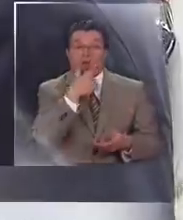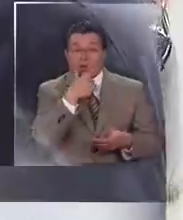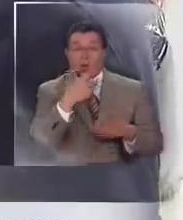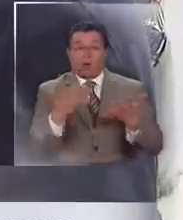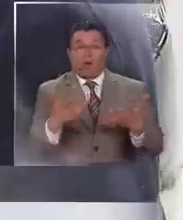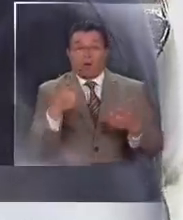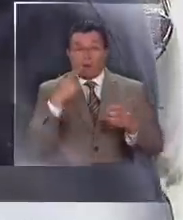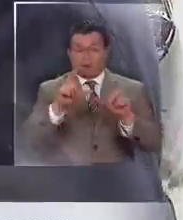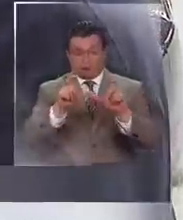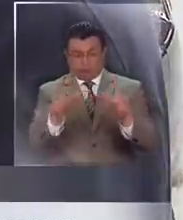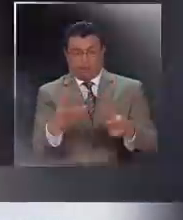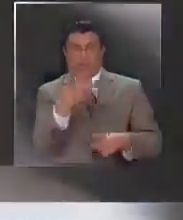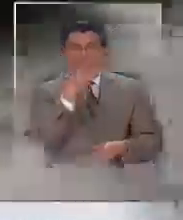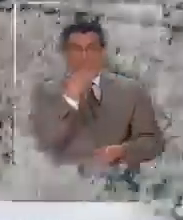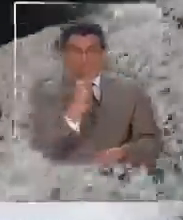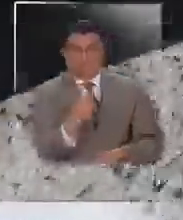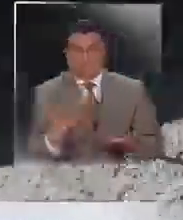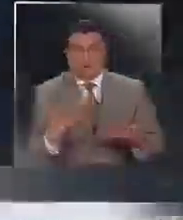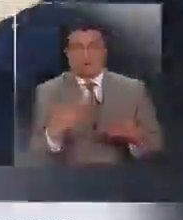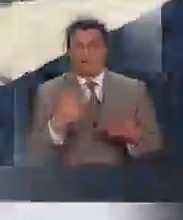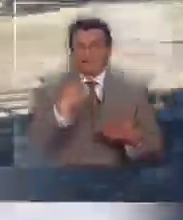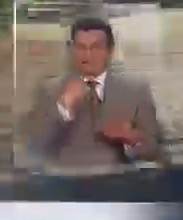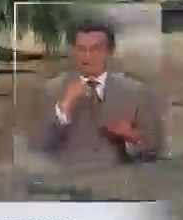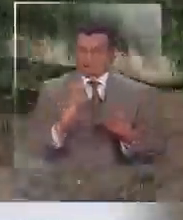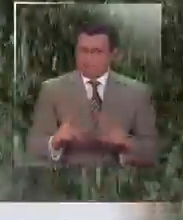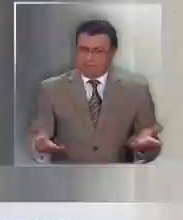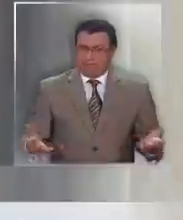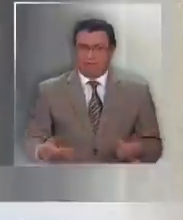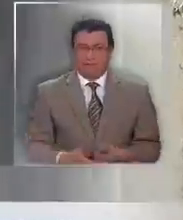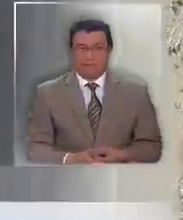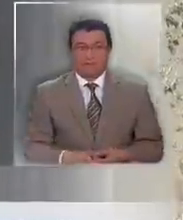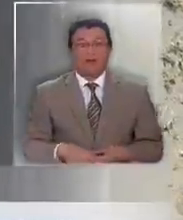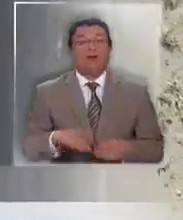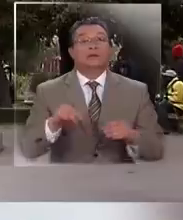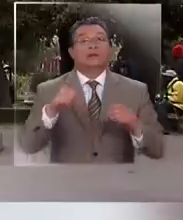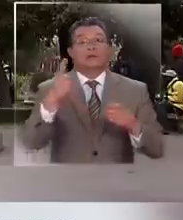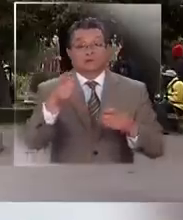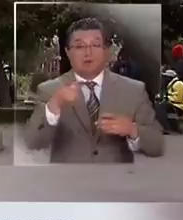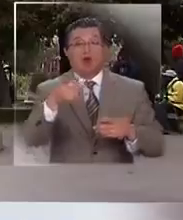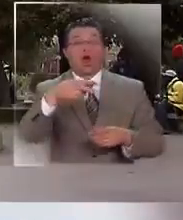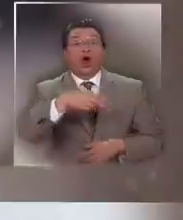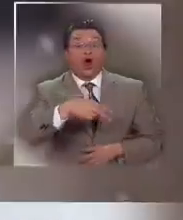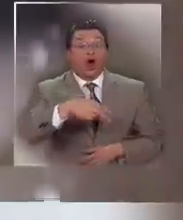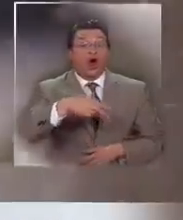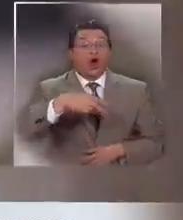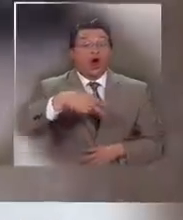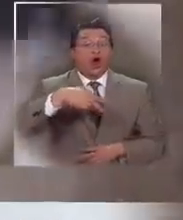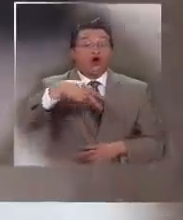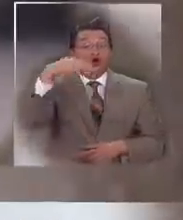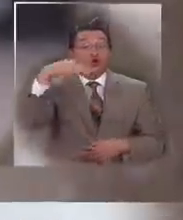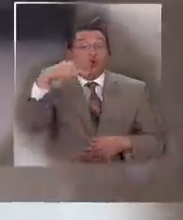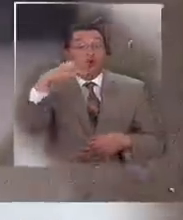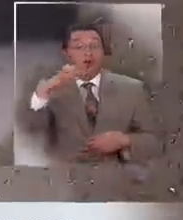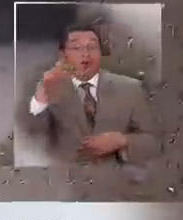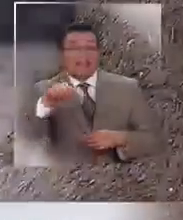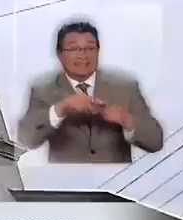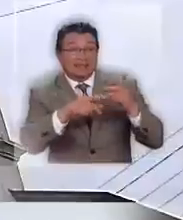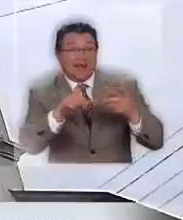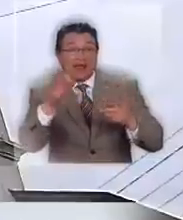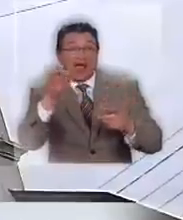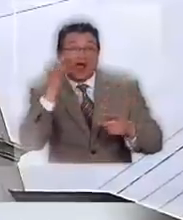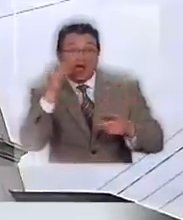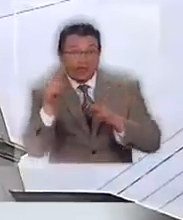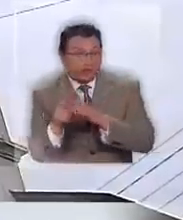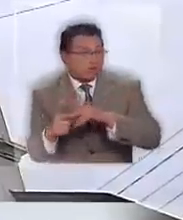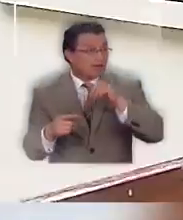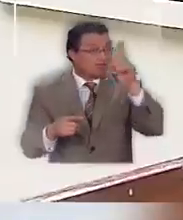efecto estético que desde luego lo tiene. Y de hecho, 77,4 kilómetros al noroeste de Las Condes, esa irracionalidad, como le